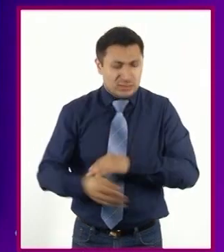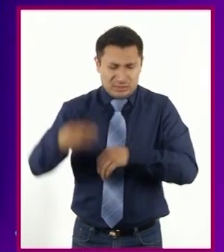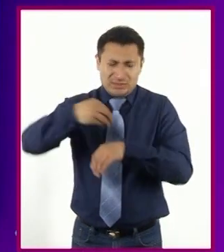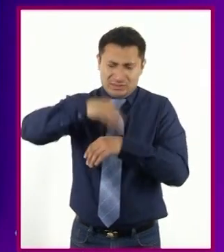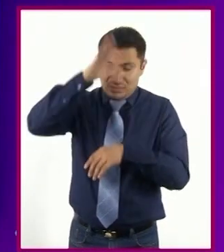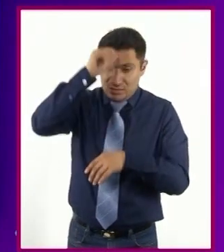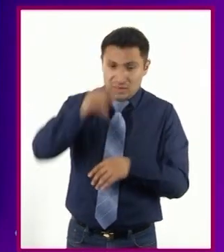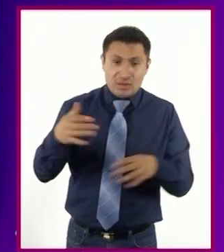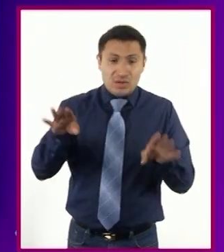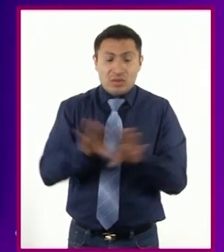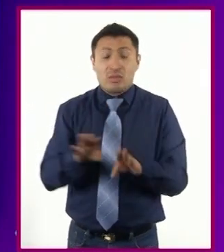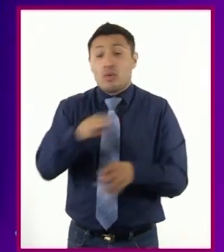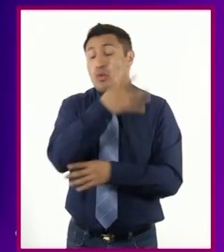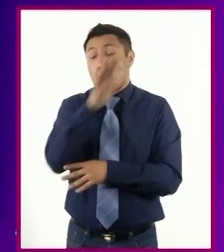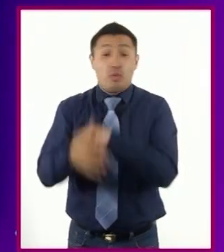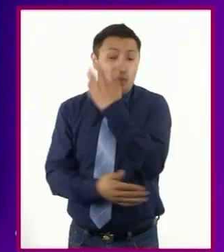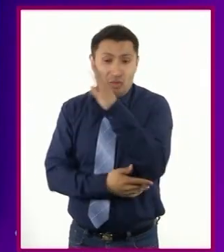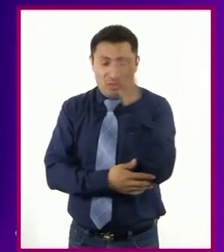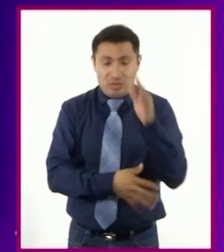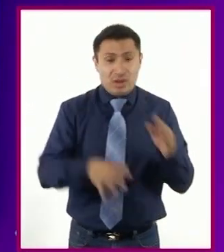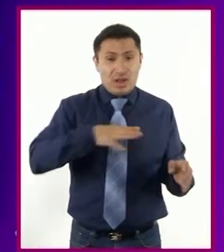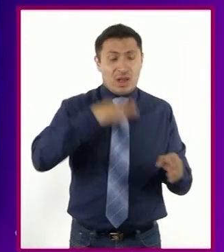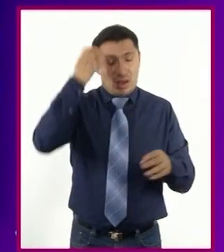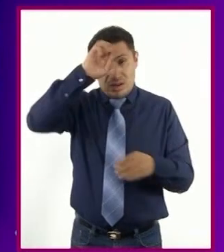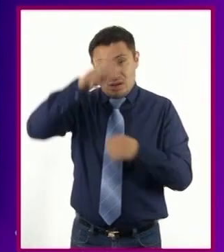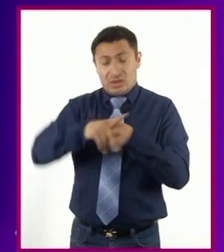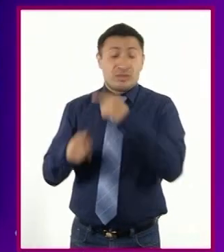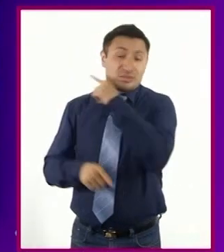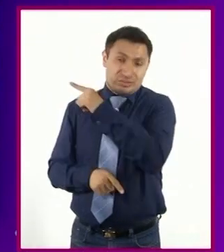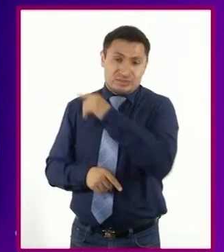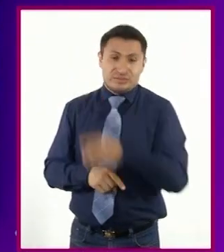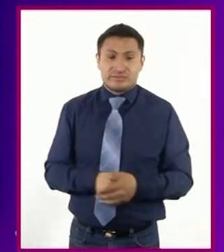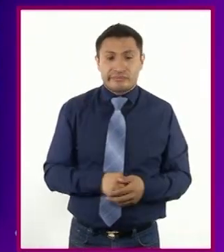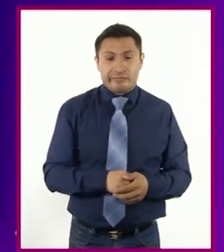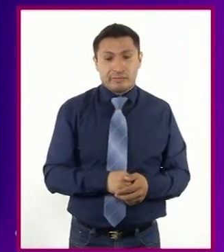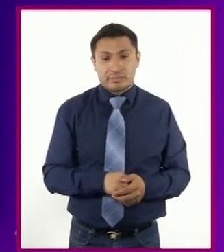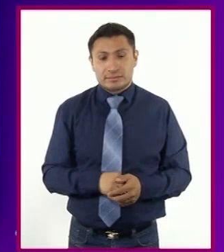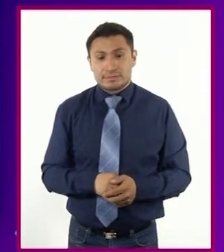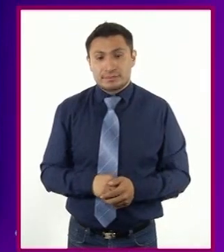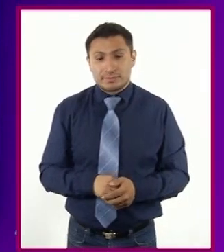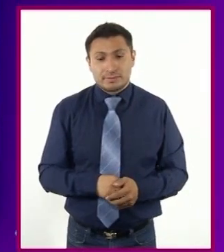a los bosques que encontramos en Europa.